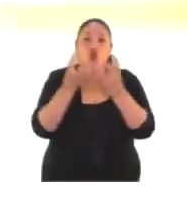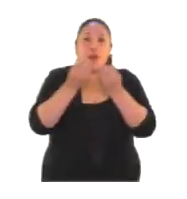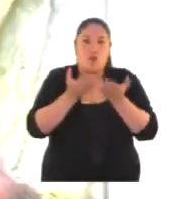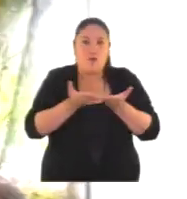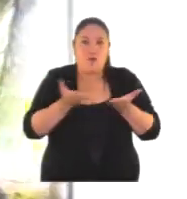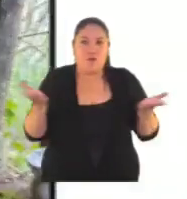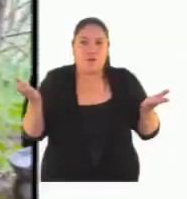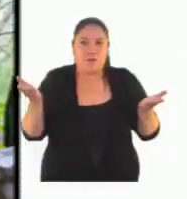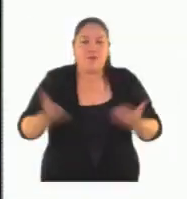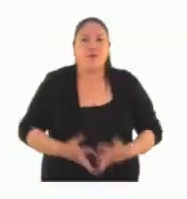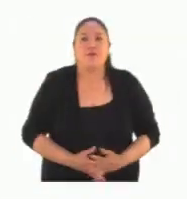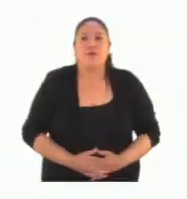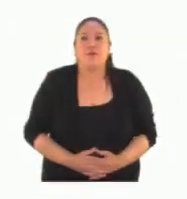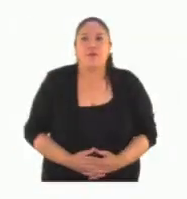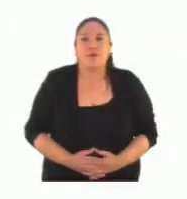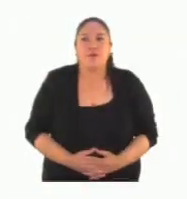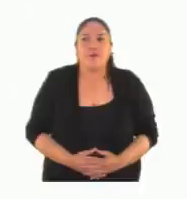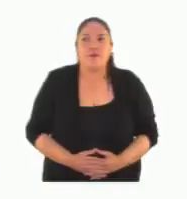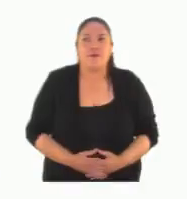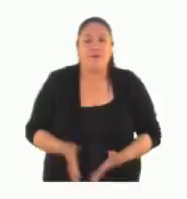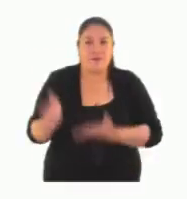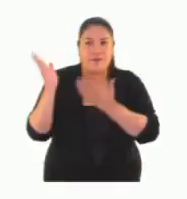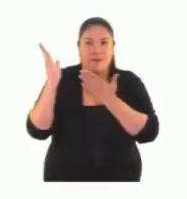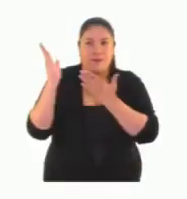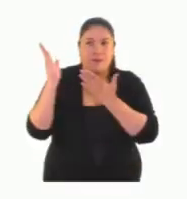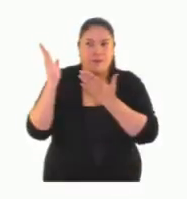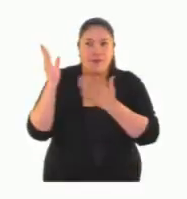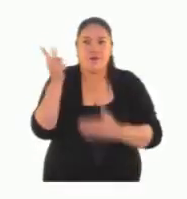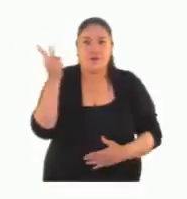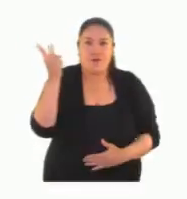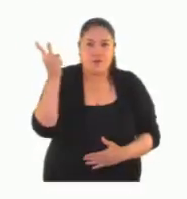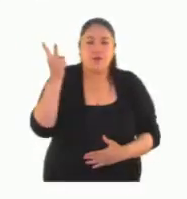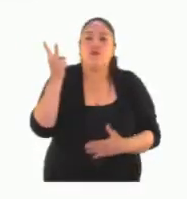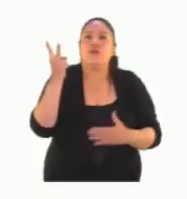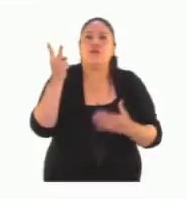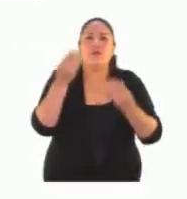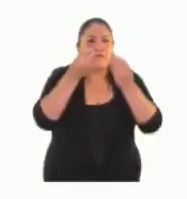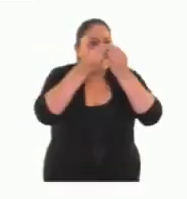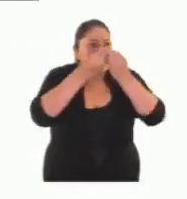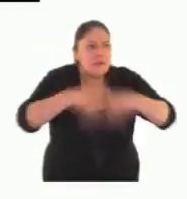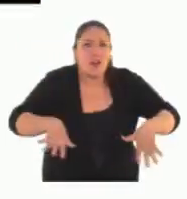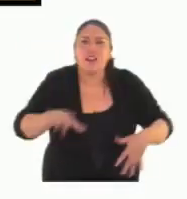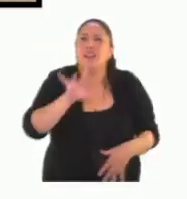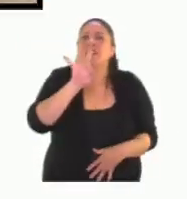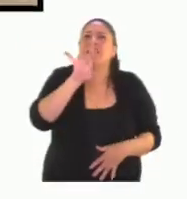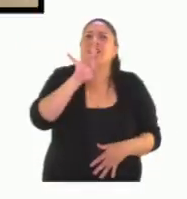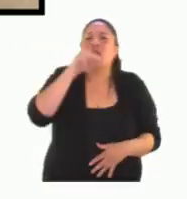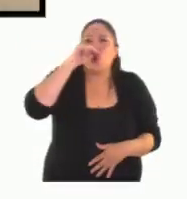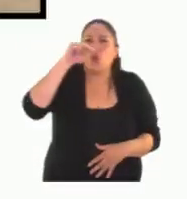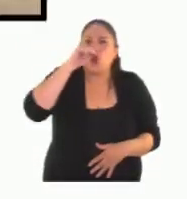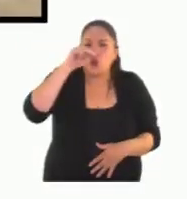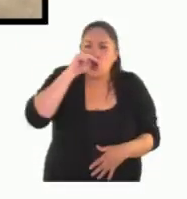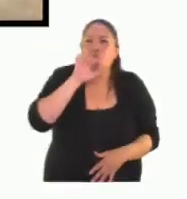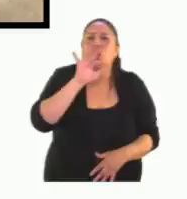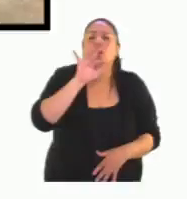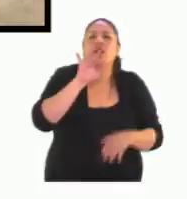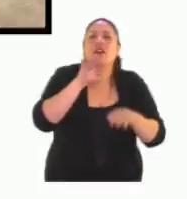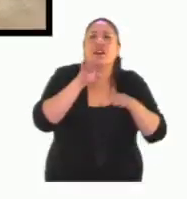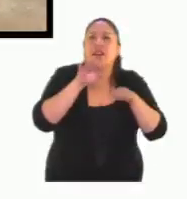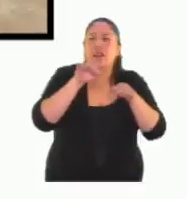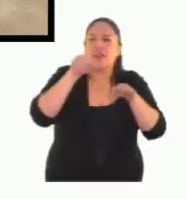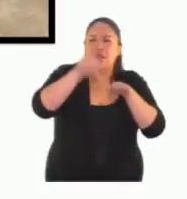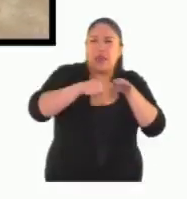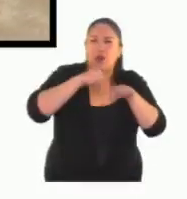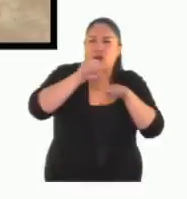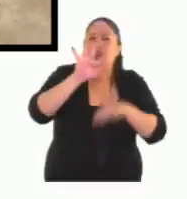pantalla. Dasha y Mogi desaparecieron el 15 de junio en Tenjo, frente a la Capilla de la Virgen. Si usted las ve o